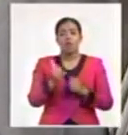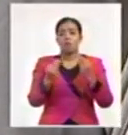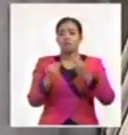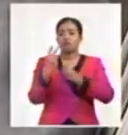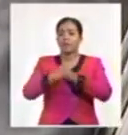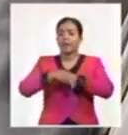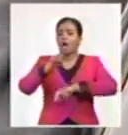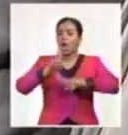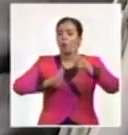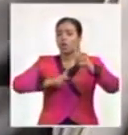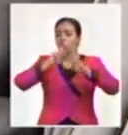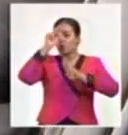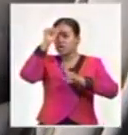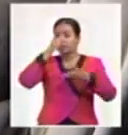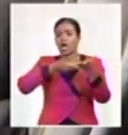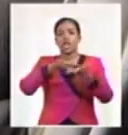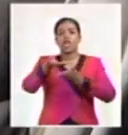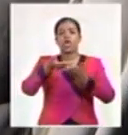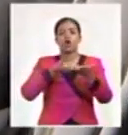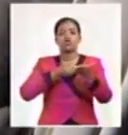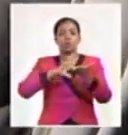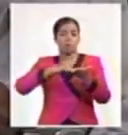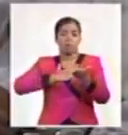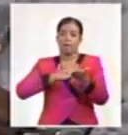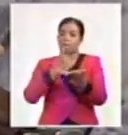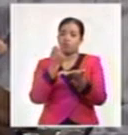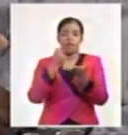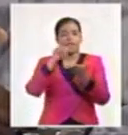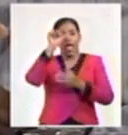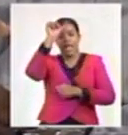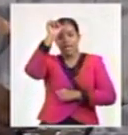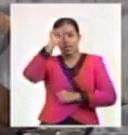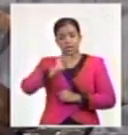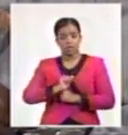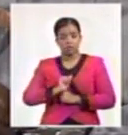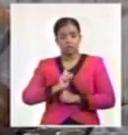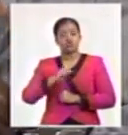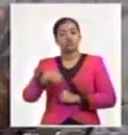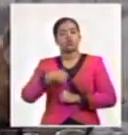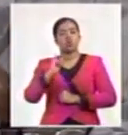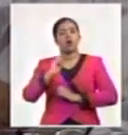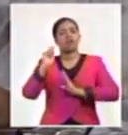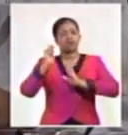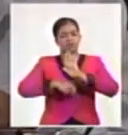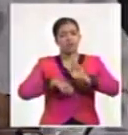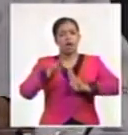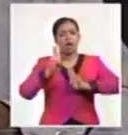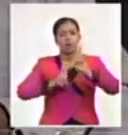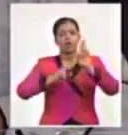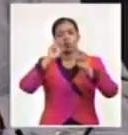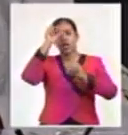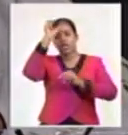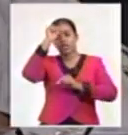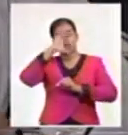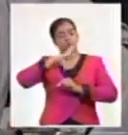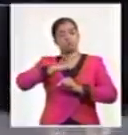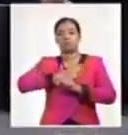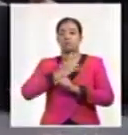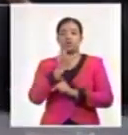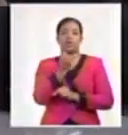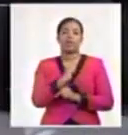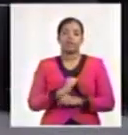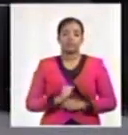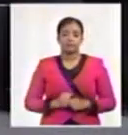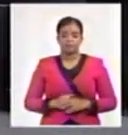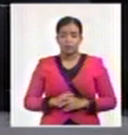para comercializar en rupia. Creo que incluso nosotros hemos firmado un acuerdo de esa naturaleza. Ahora, hay